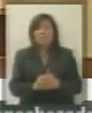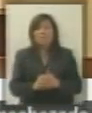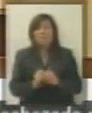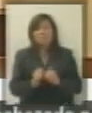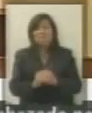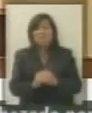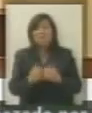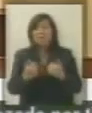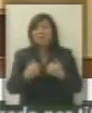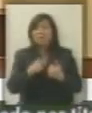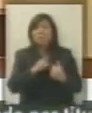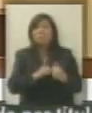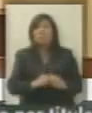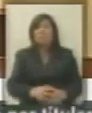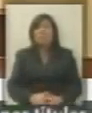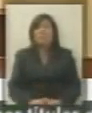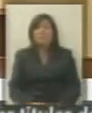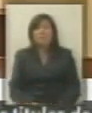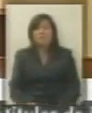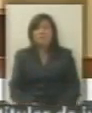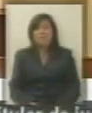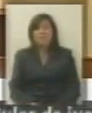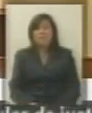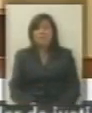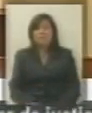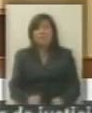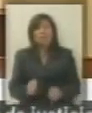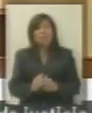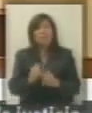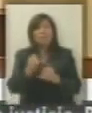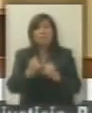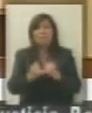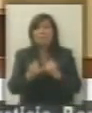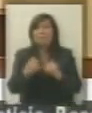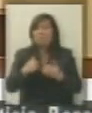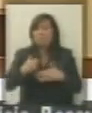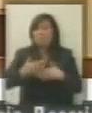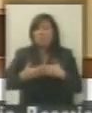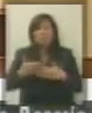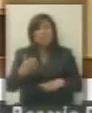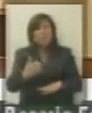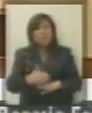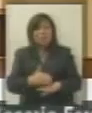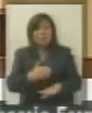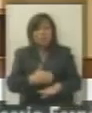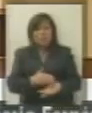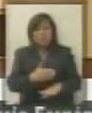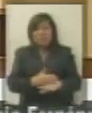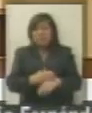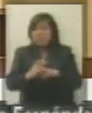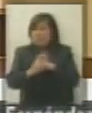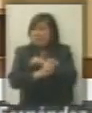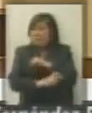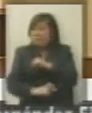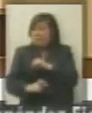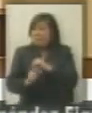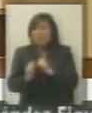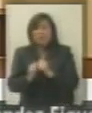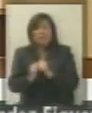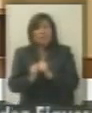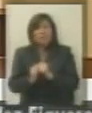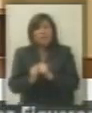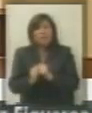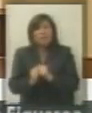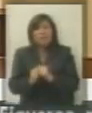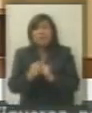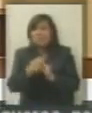más vulnerable. Por lo tanto, con la finalidad de dar continuidad al desarrollo del país, se cuenta con el Plan